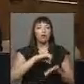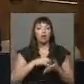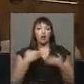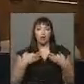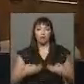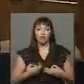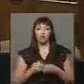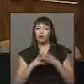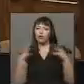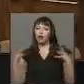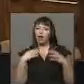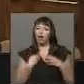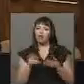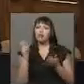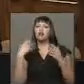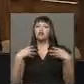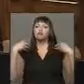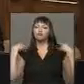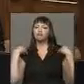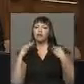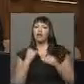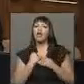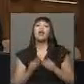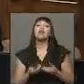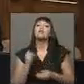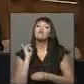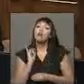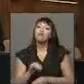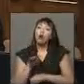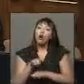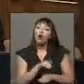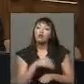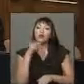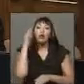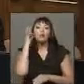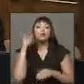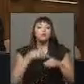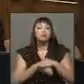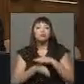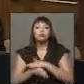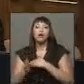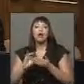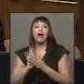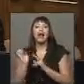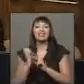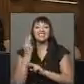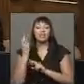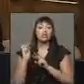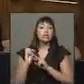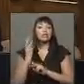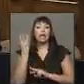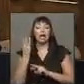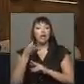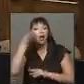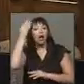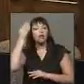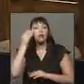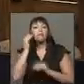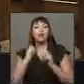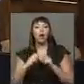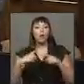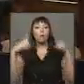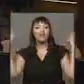aún hay grandes tareas pendientes en favor de la mujer. El pleno acceso de las mujeres a la educación secundaria y terciaria, aumentar